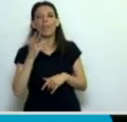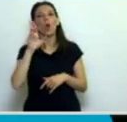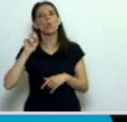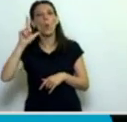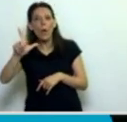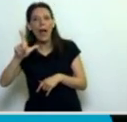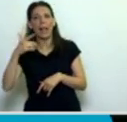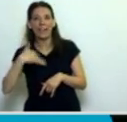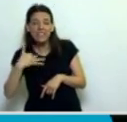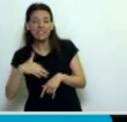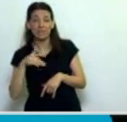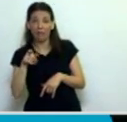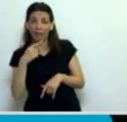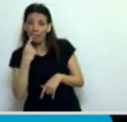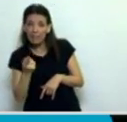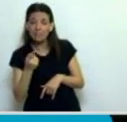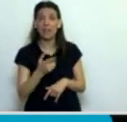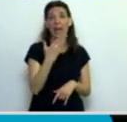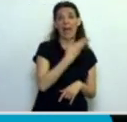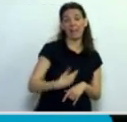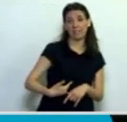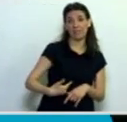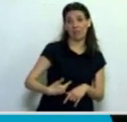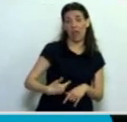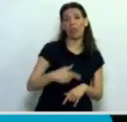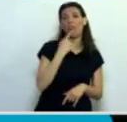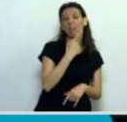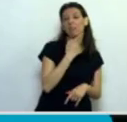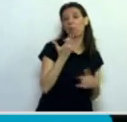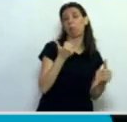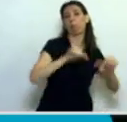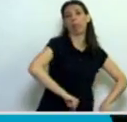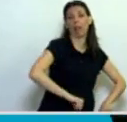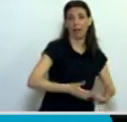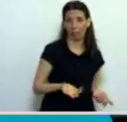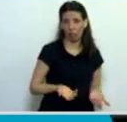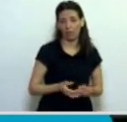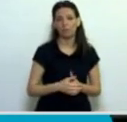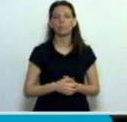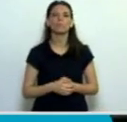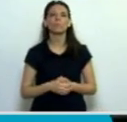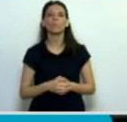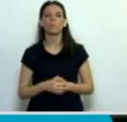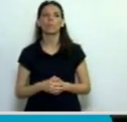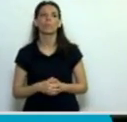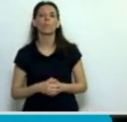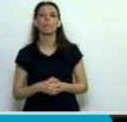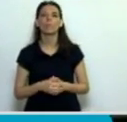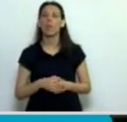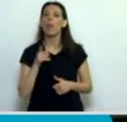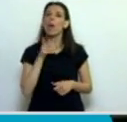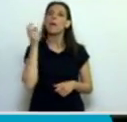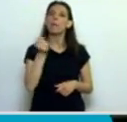y, consecuentemente, el Estado Nacional va a perder todos esos ingresos. Es